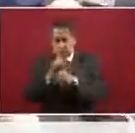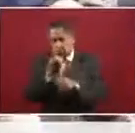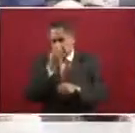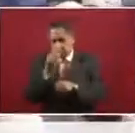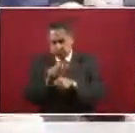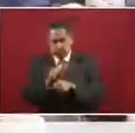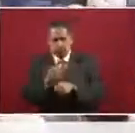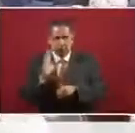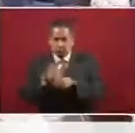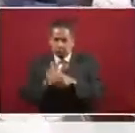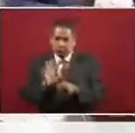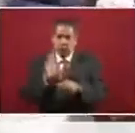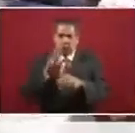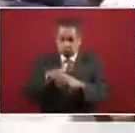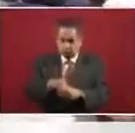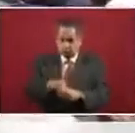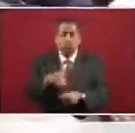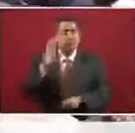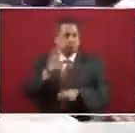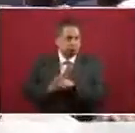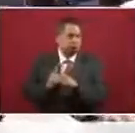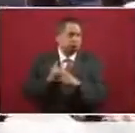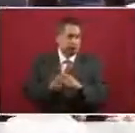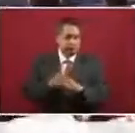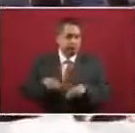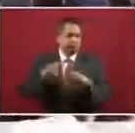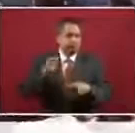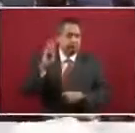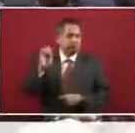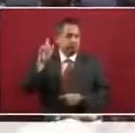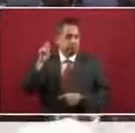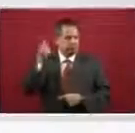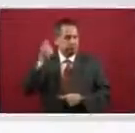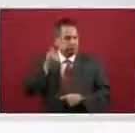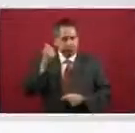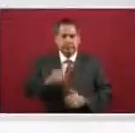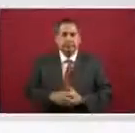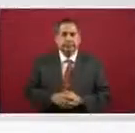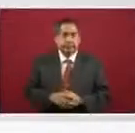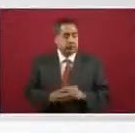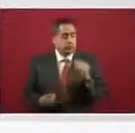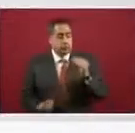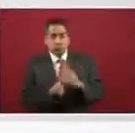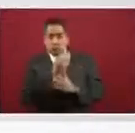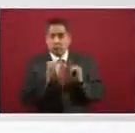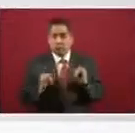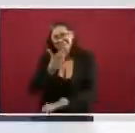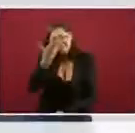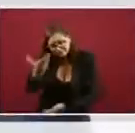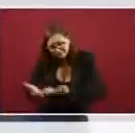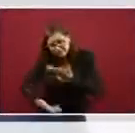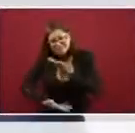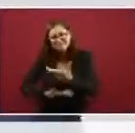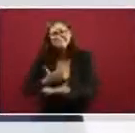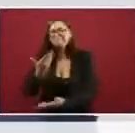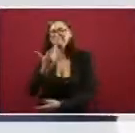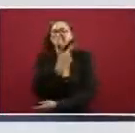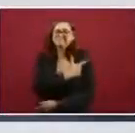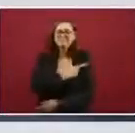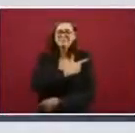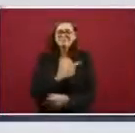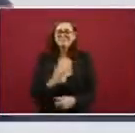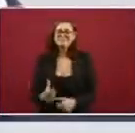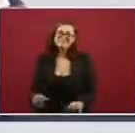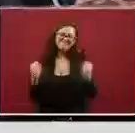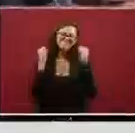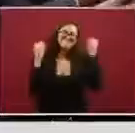lugar, puso énfasis en la distribución de la riqueza, sin la cual, dijo, hay violencia y conflictos sociales. Y aseguró que el